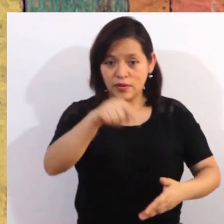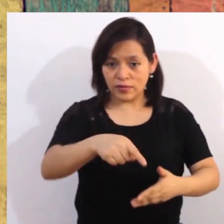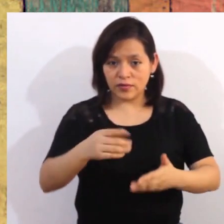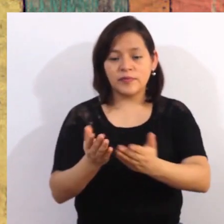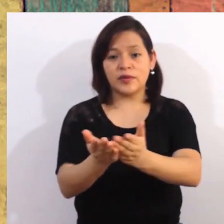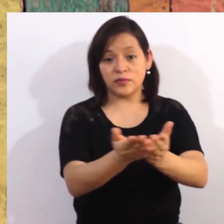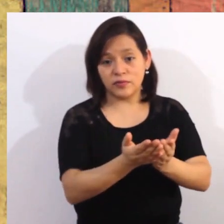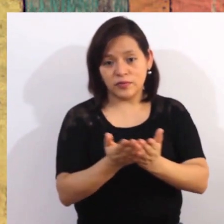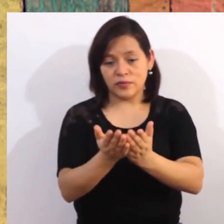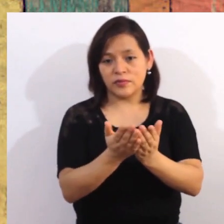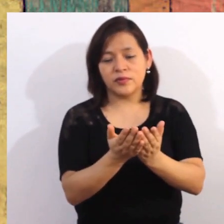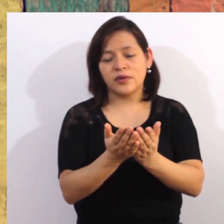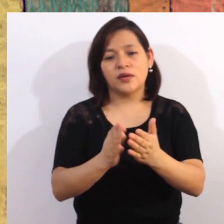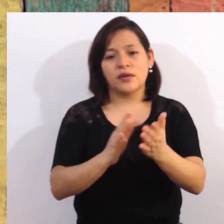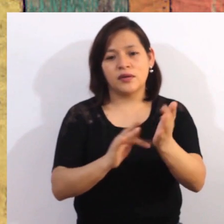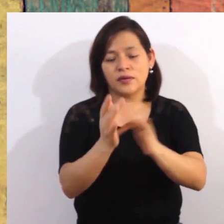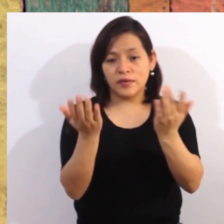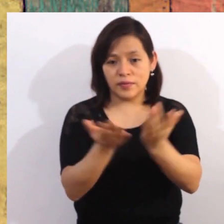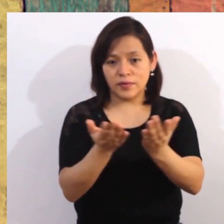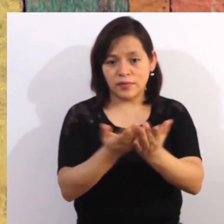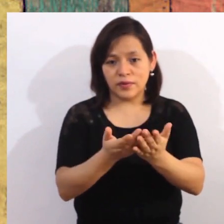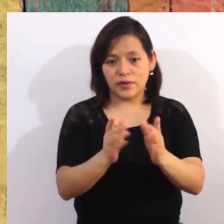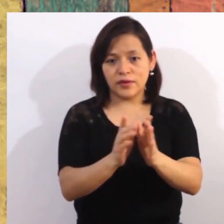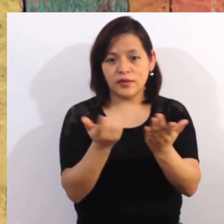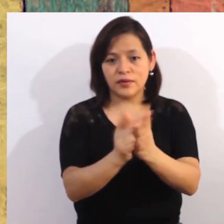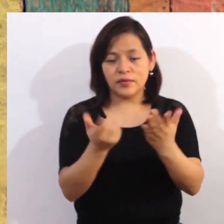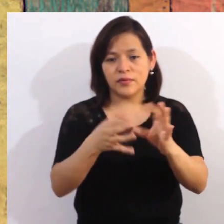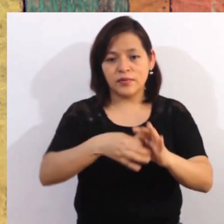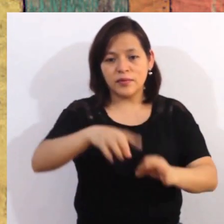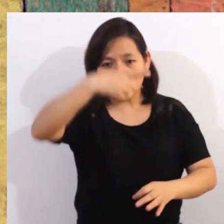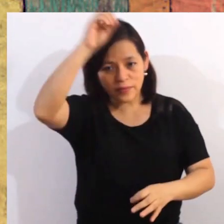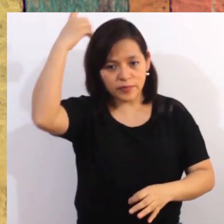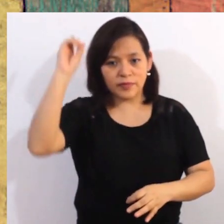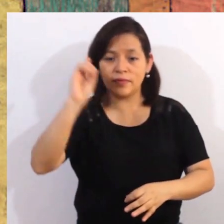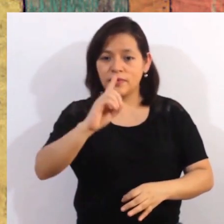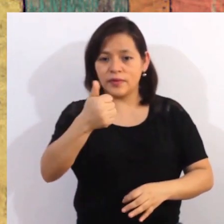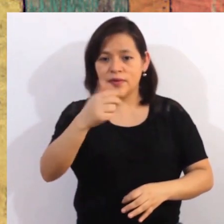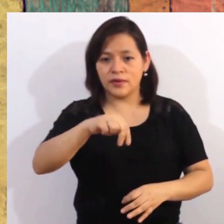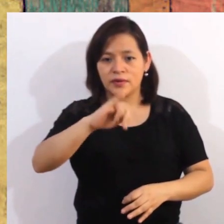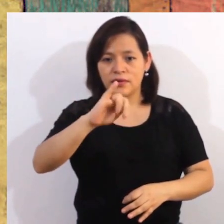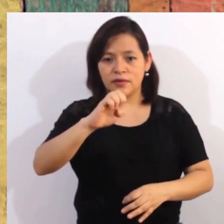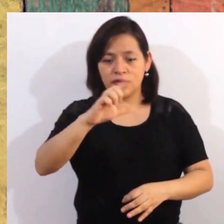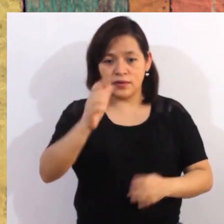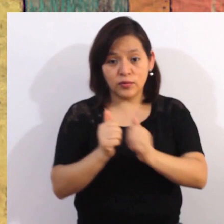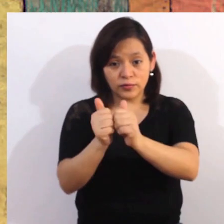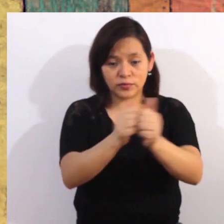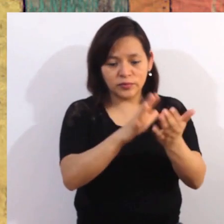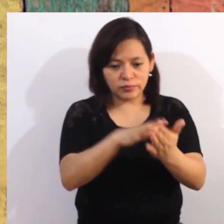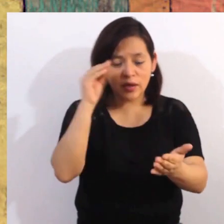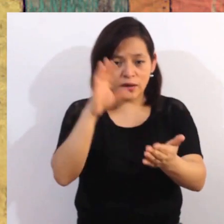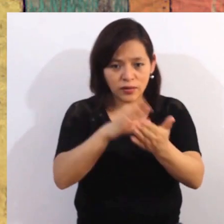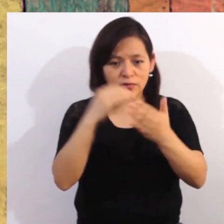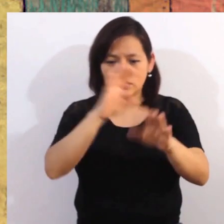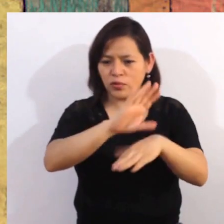a esta serie de estudio acerca del libro de Daniel. Juntos venimos aprendiendo capítulo a capítulo las verdades